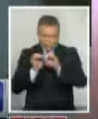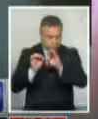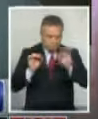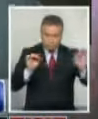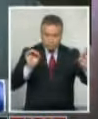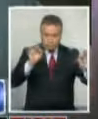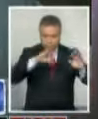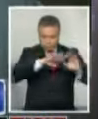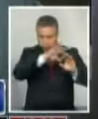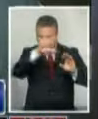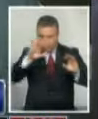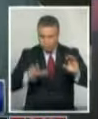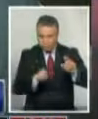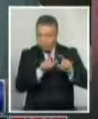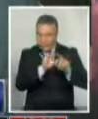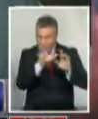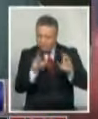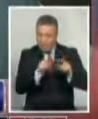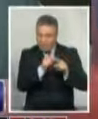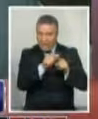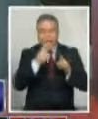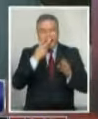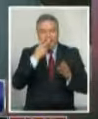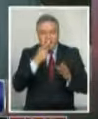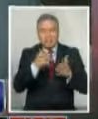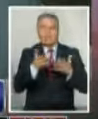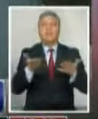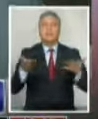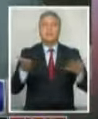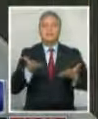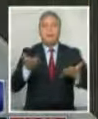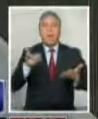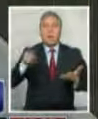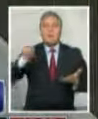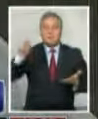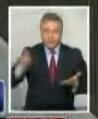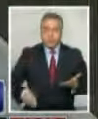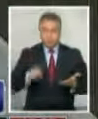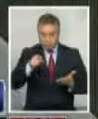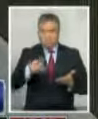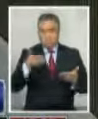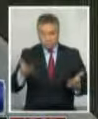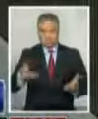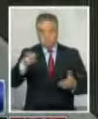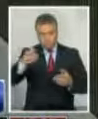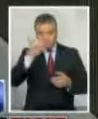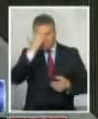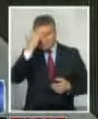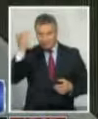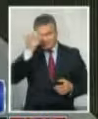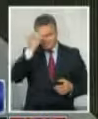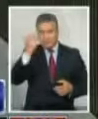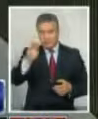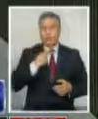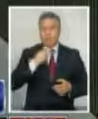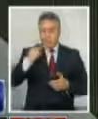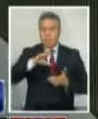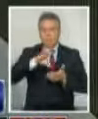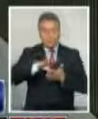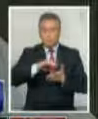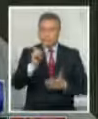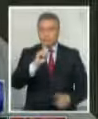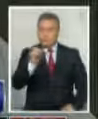geográficas precisas que el fallo estaba estableciendo. Eso fue lo que hicieron los peritos de ambos países. El fallo no se